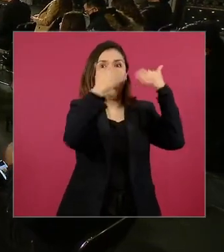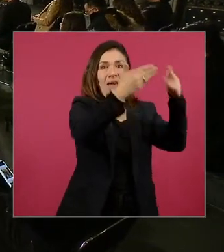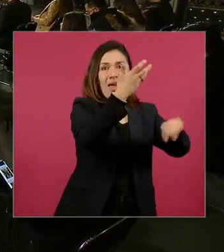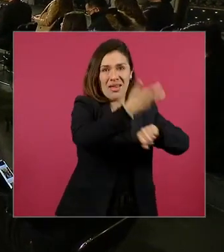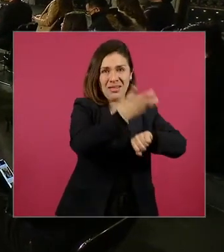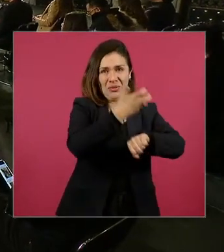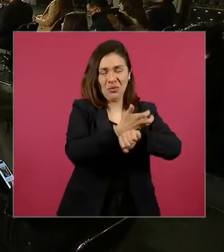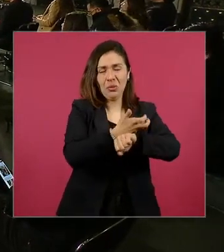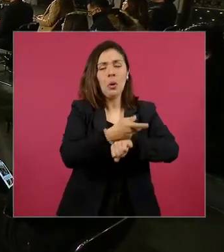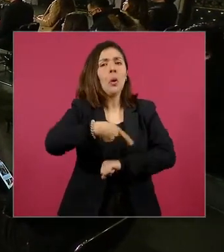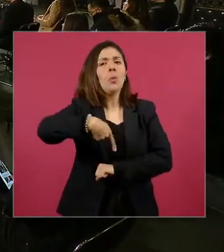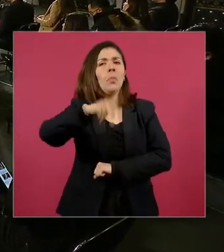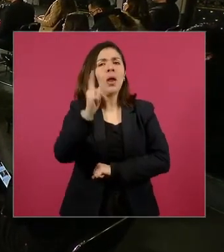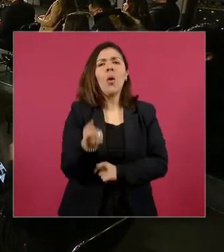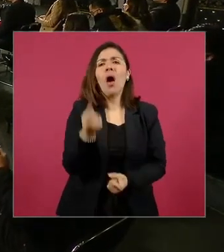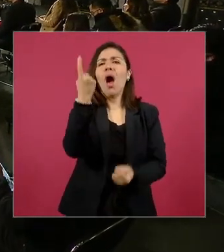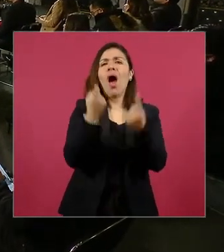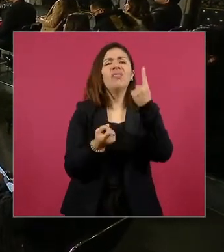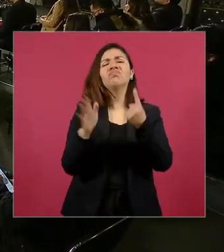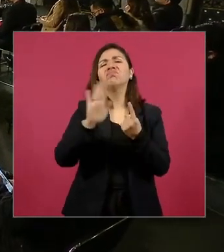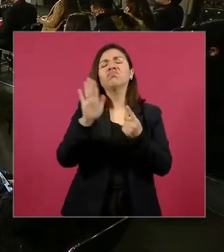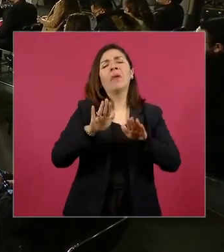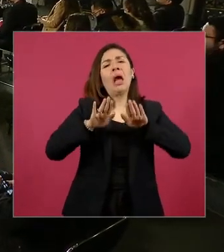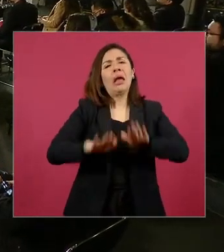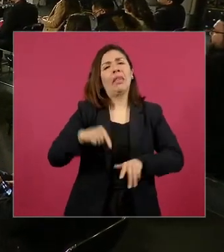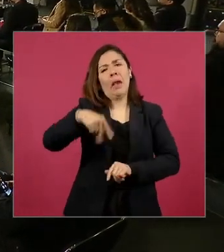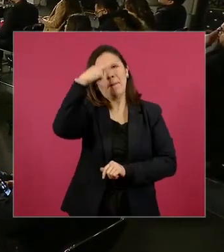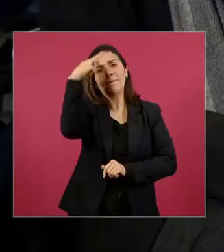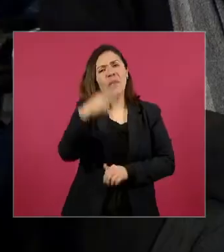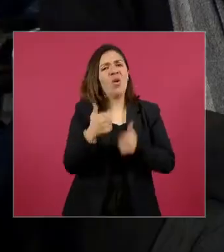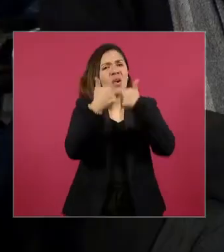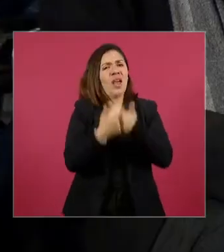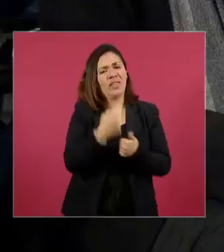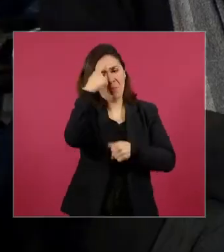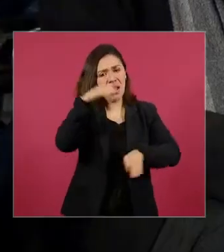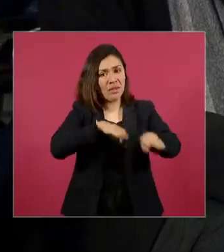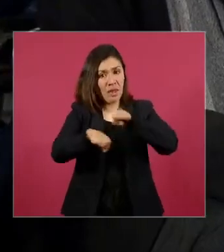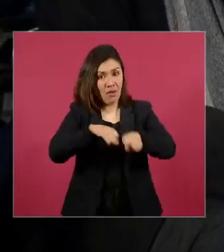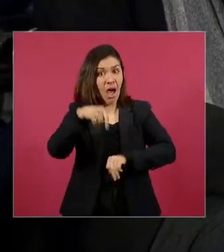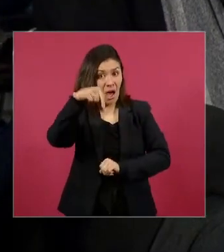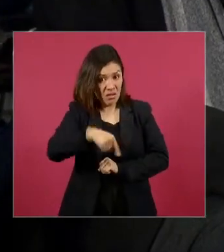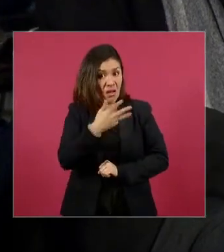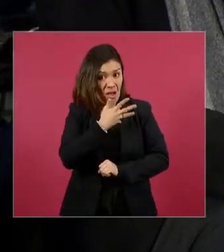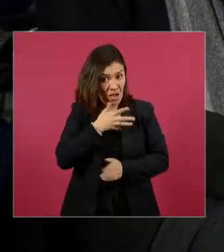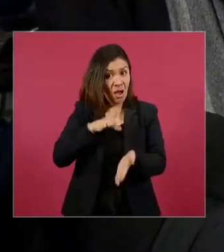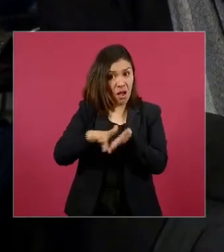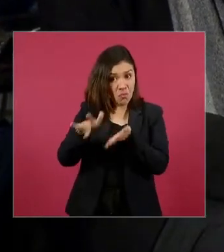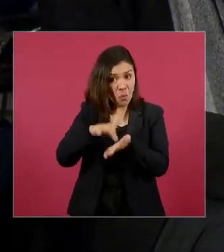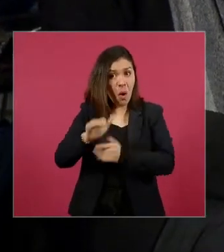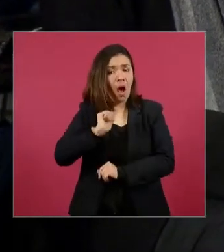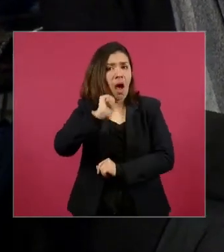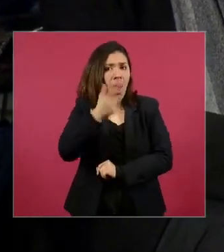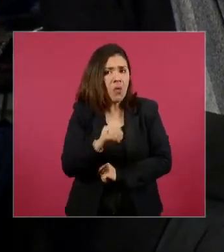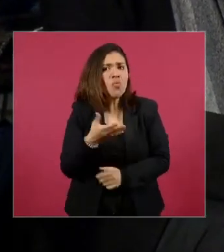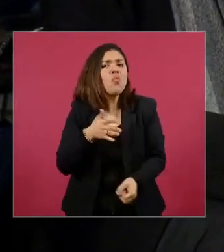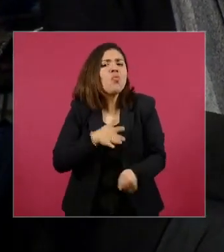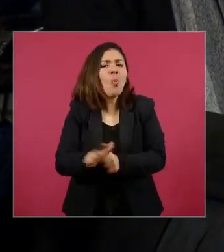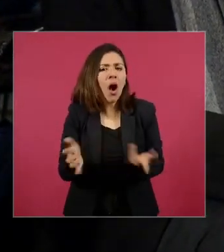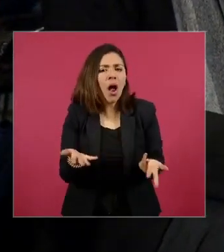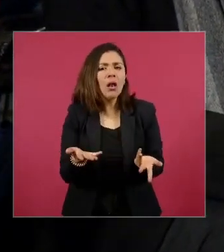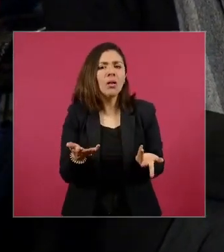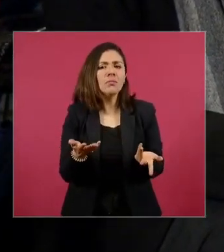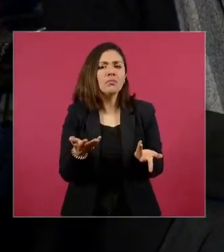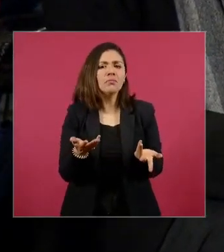muchos deciden quedarse aquí a trabajar en México. ¿Aquí se les va a brindar algún apoyo, también de